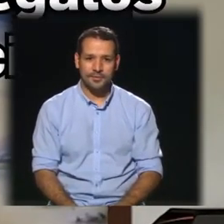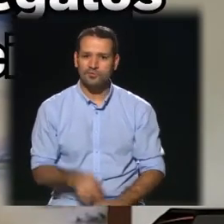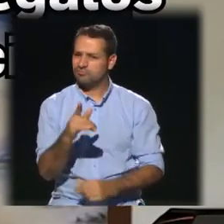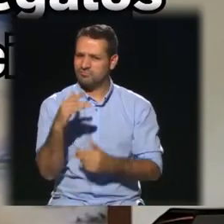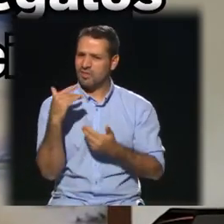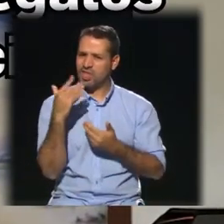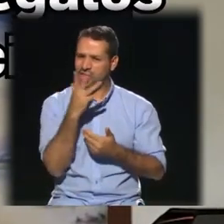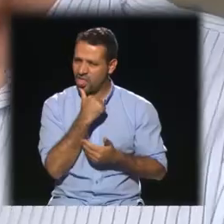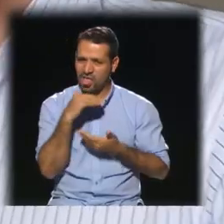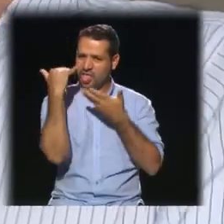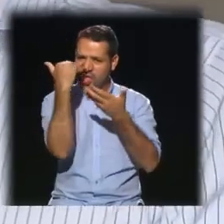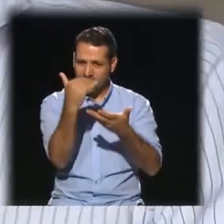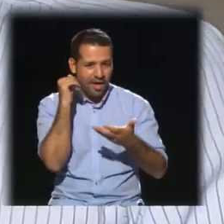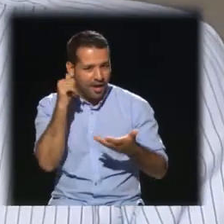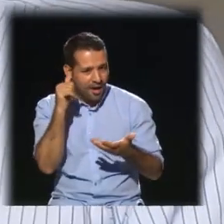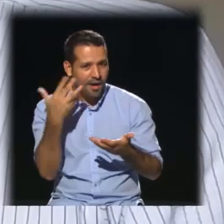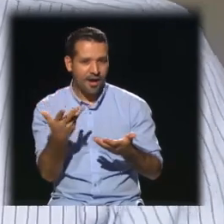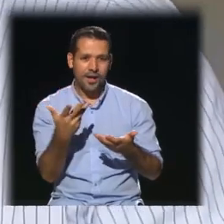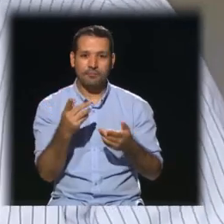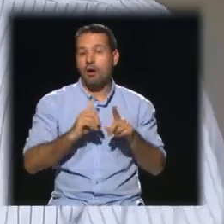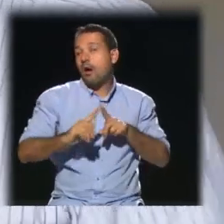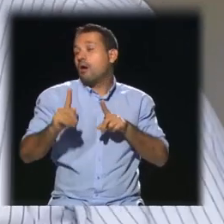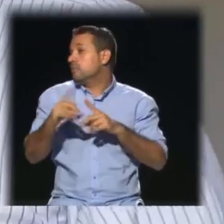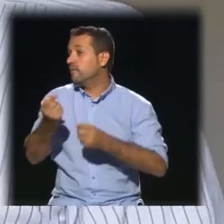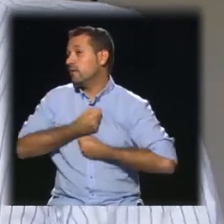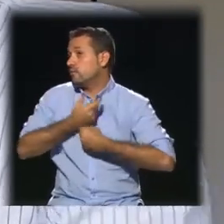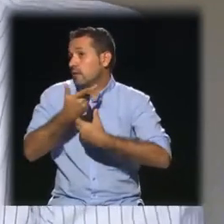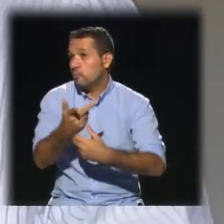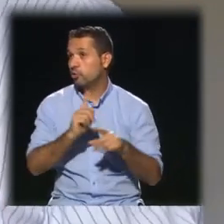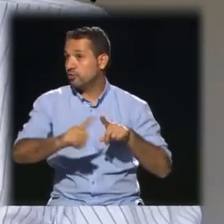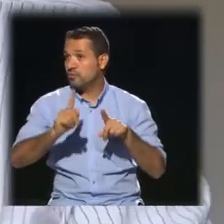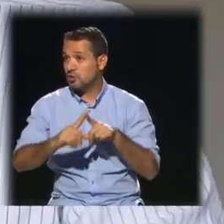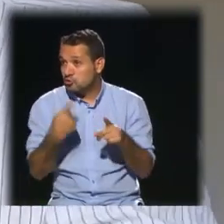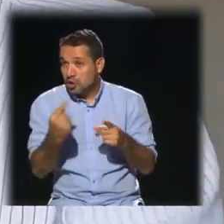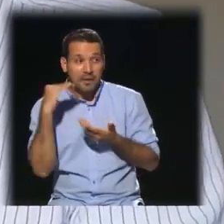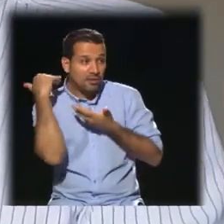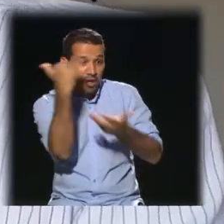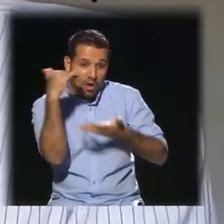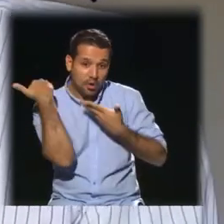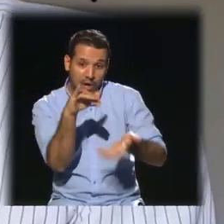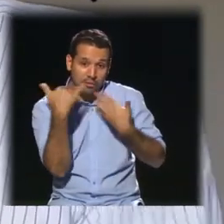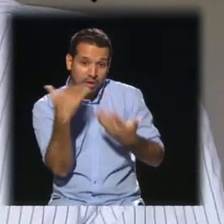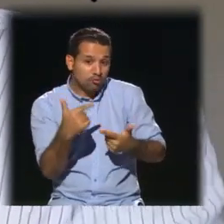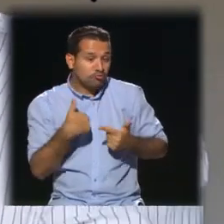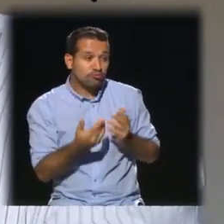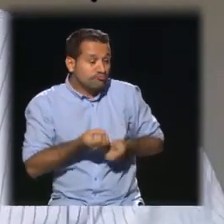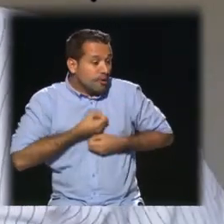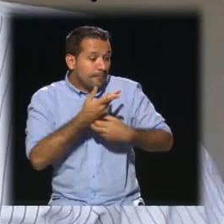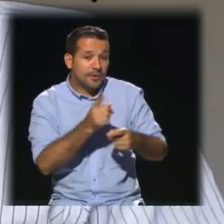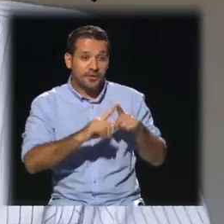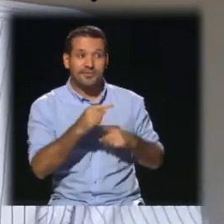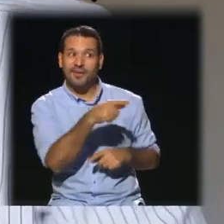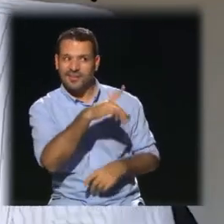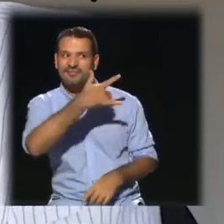regalos, nada. Esa mujer está aburrida. Parcero, porque hay maneras diferentes de expresar el afecto. O sea, yo tengo maneras distintas de decírselo. Lo que pasa es que ella es